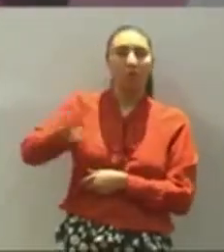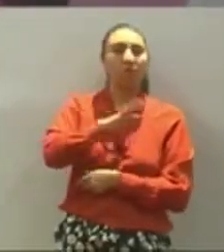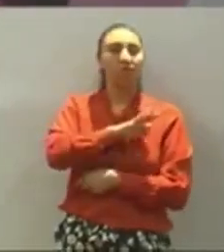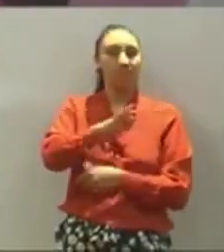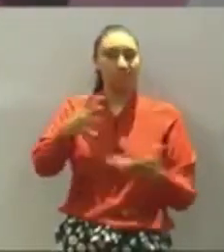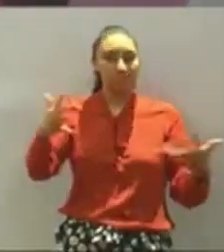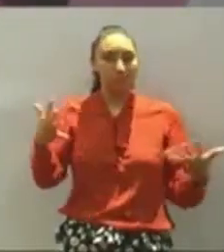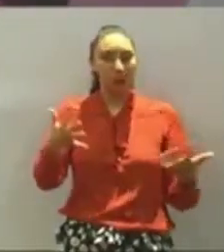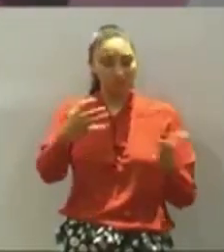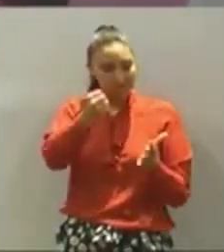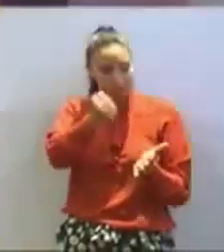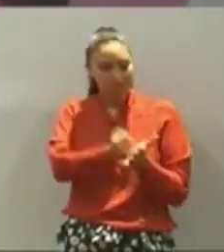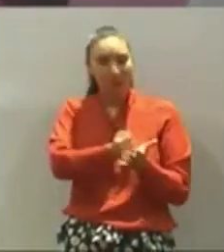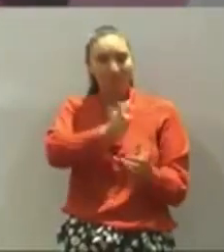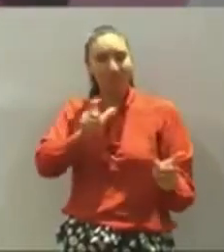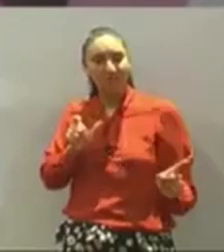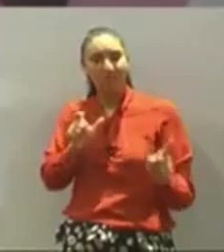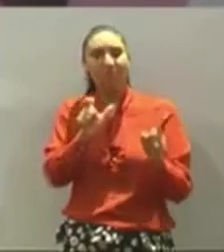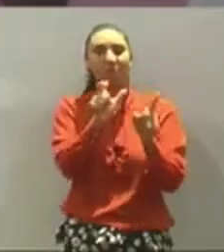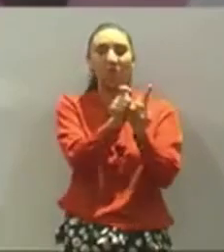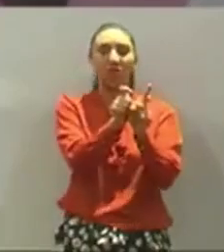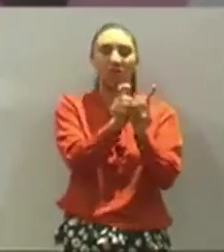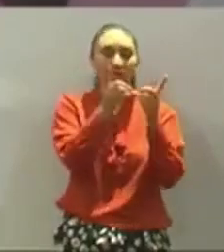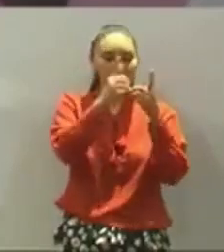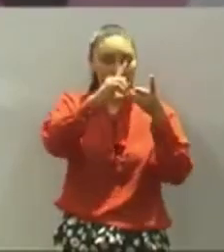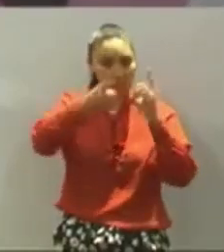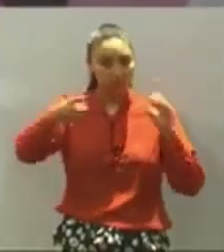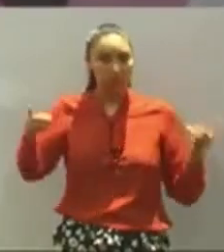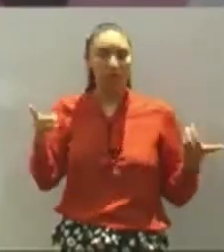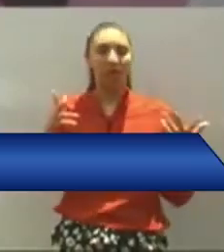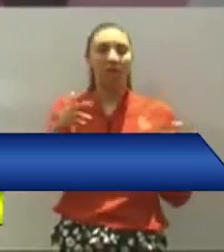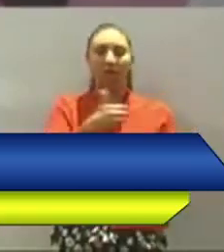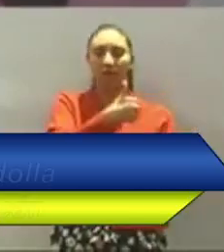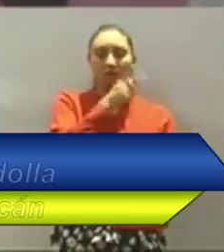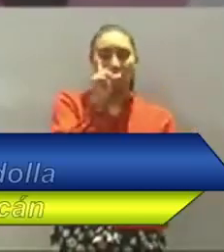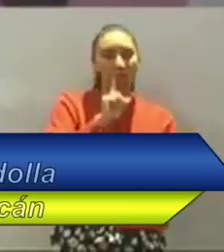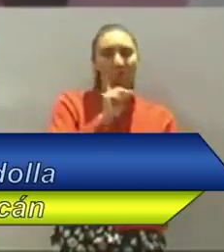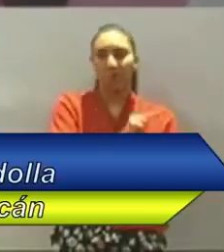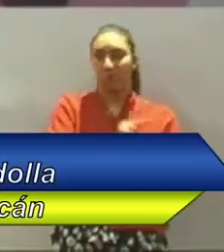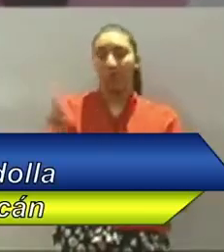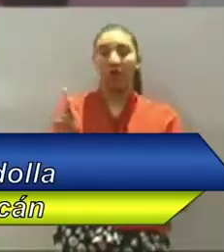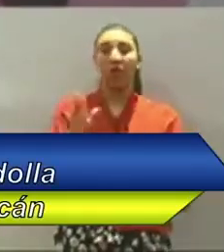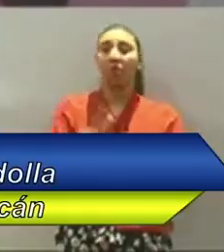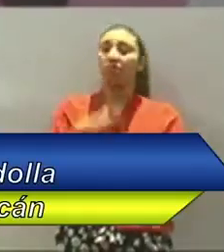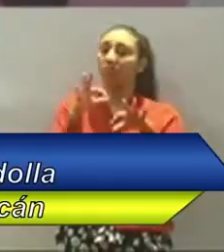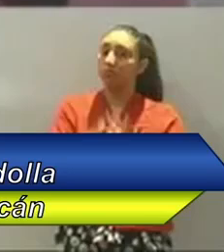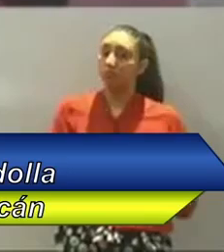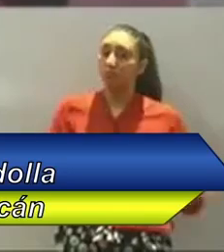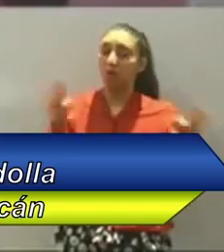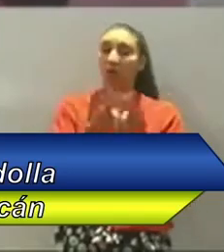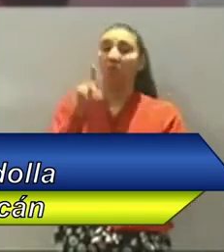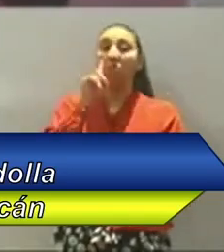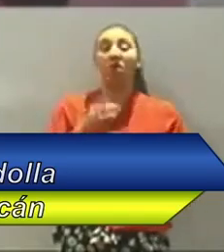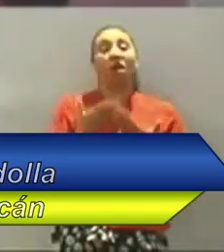estén garantizando la protección de la dignidad humana de las mujeres, prioritariamente de las mujeres que en este caso,